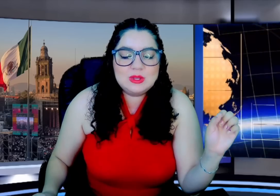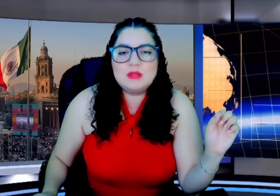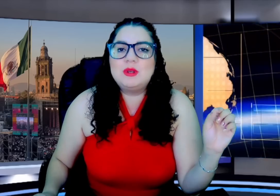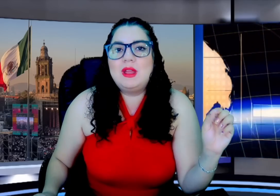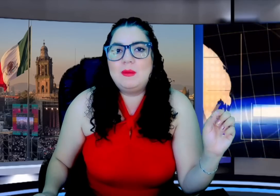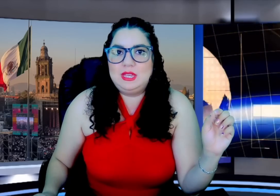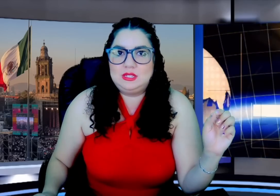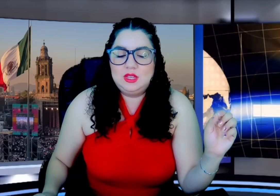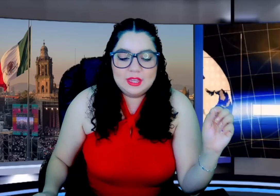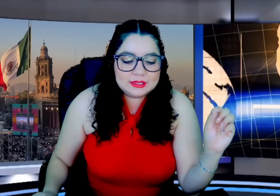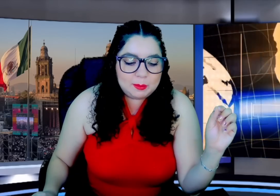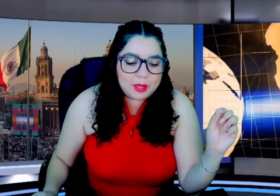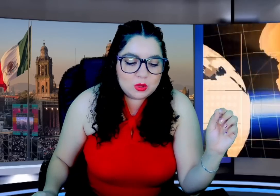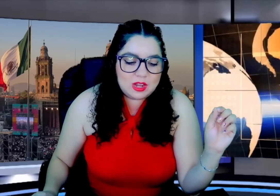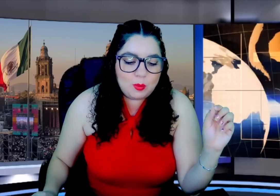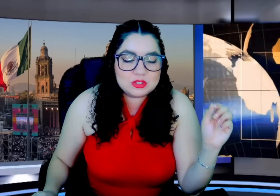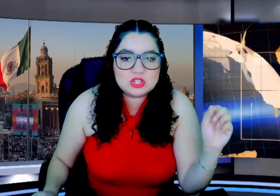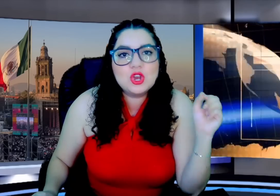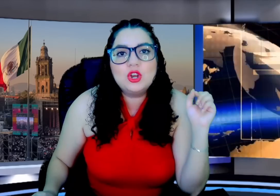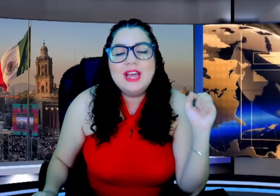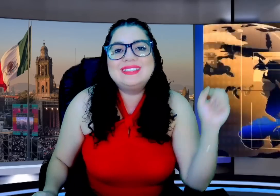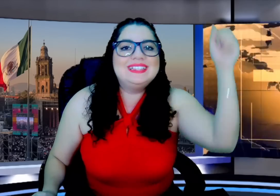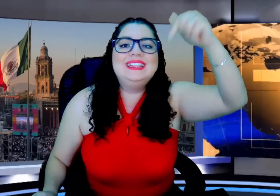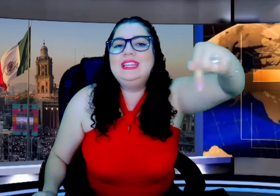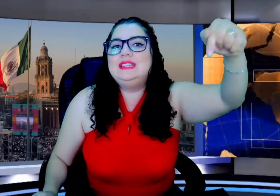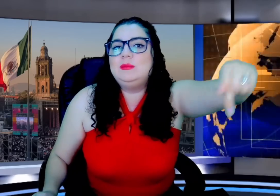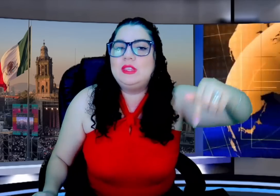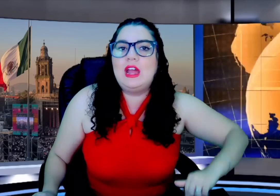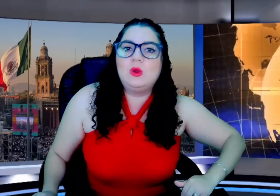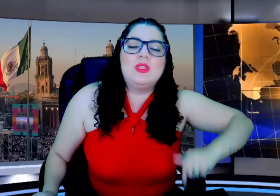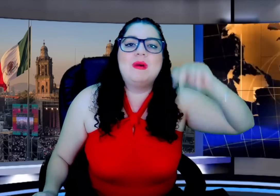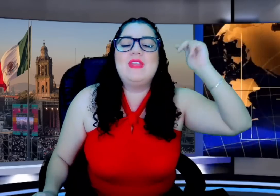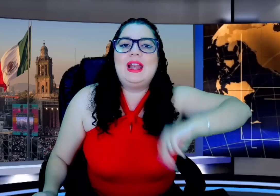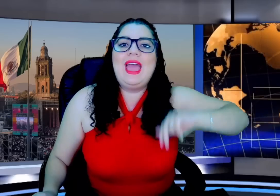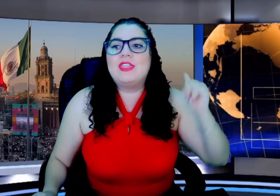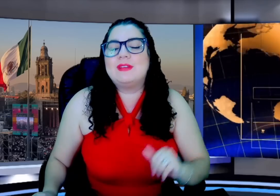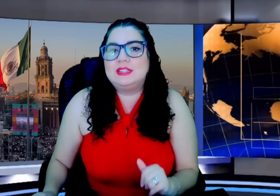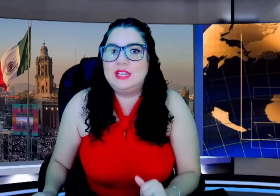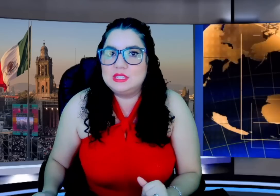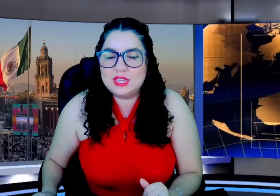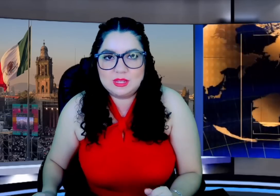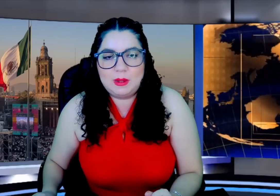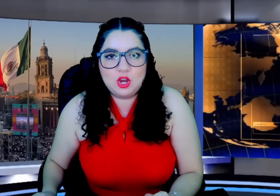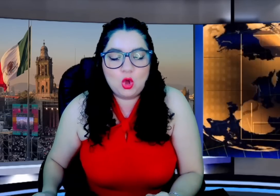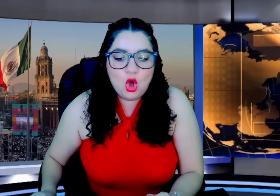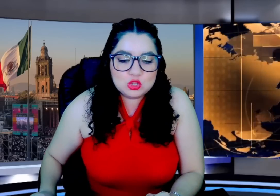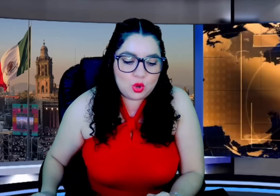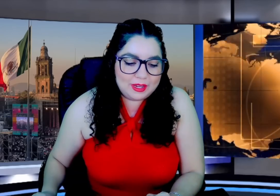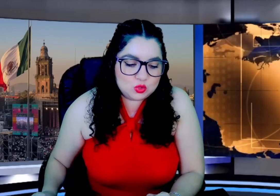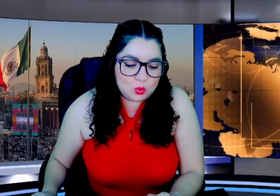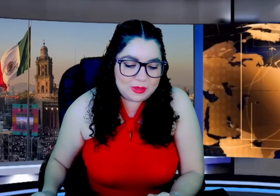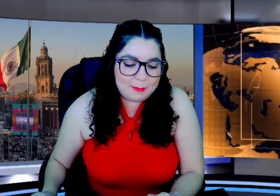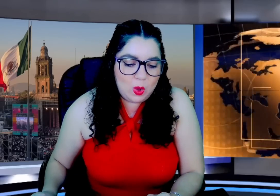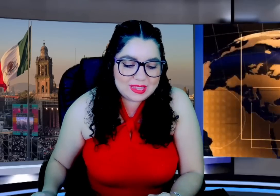Esta no es la primera vez que tipejos de la oposición tratan de intimidarlo, de mandarle advertencias de peligro